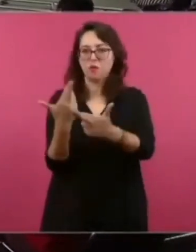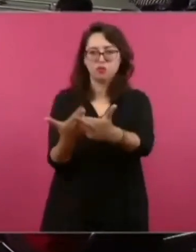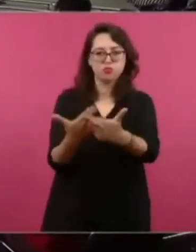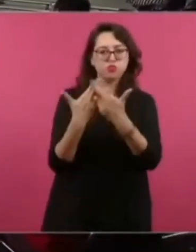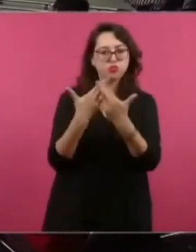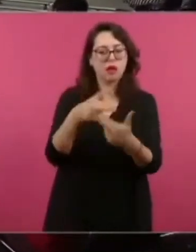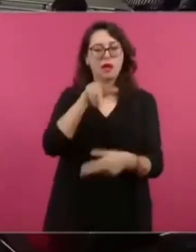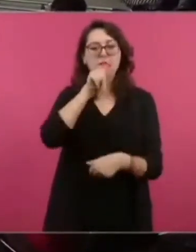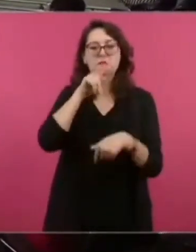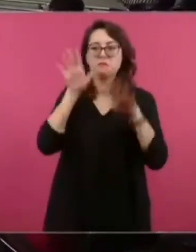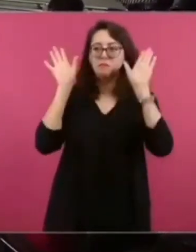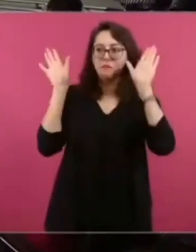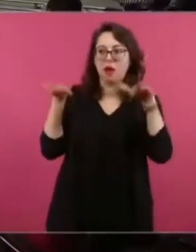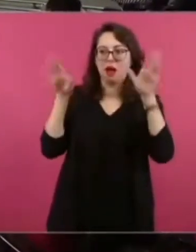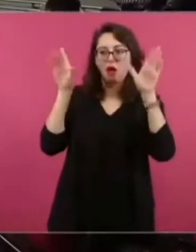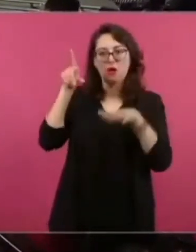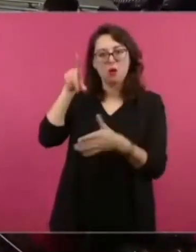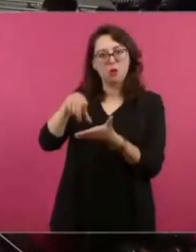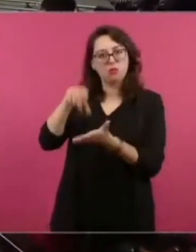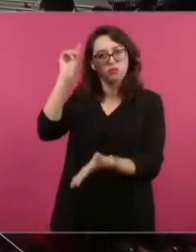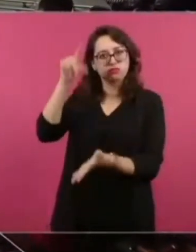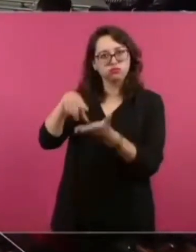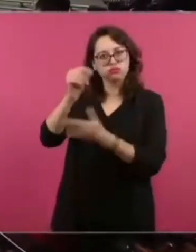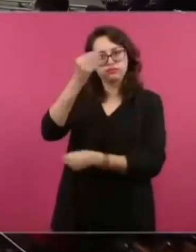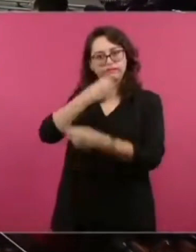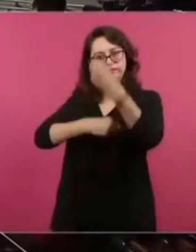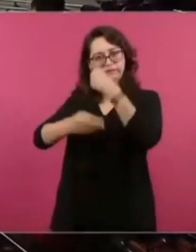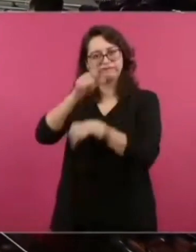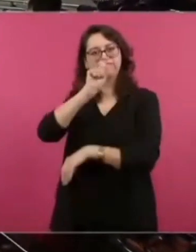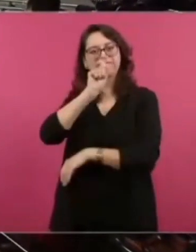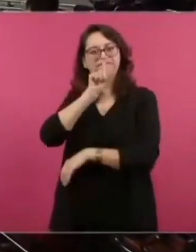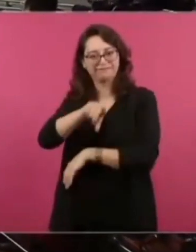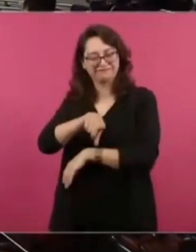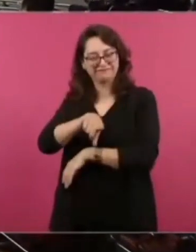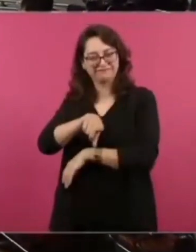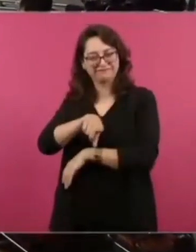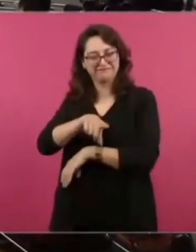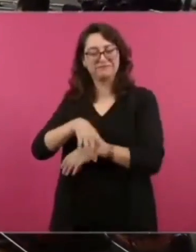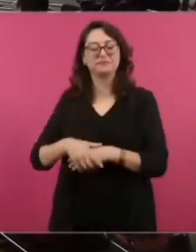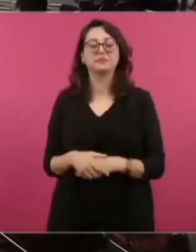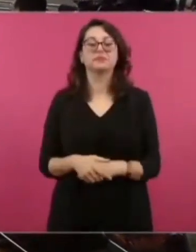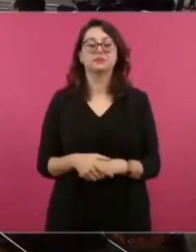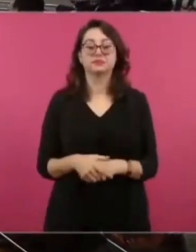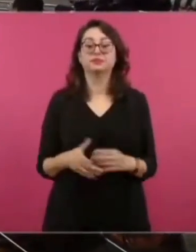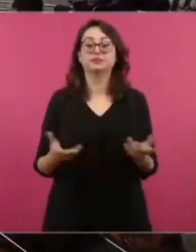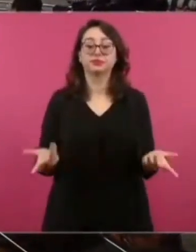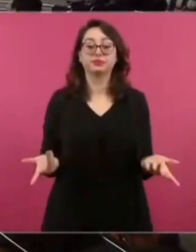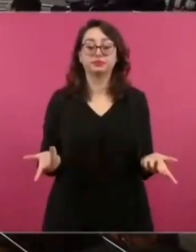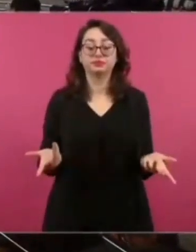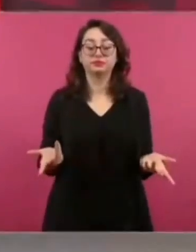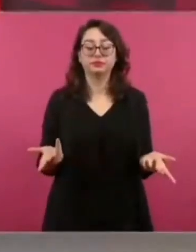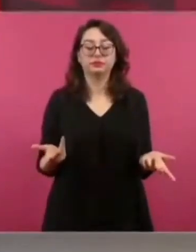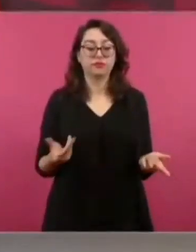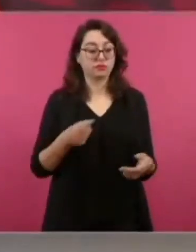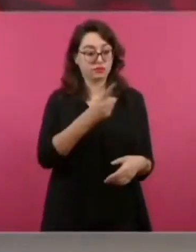Desde luego, los mejores, los pobres.